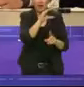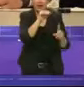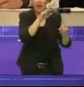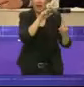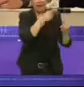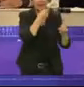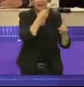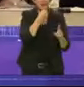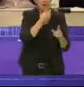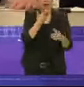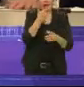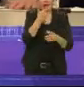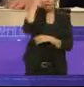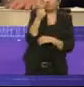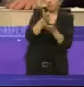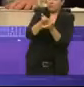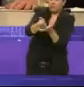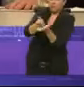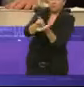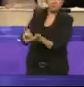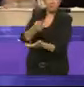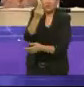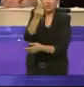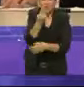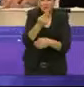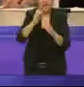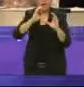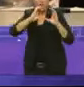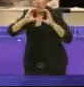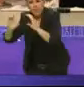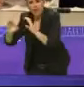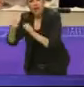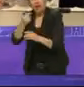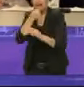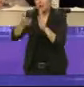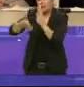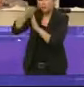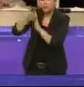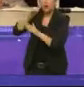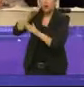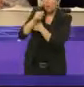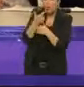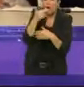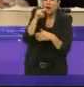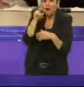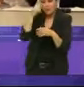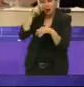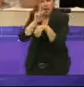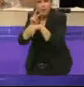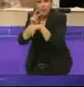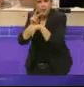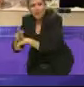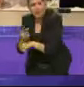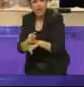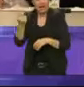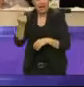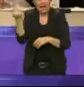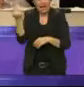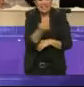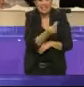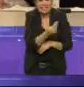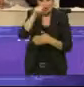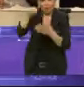necesitan vacunas, necesitan estancias infantiles, los niños necesitan centros de cuidado. Por cierto, esas